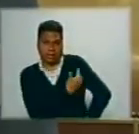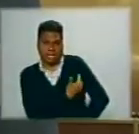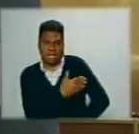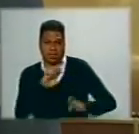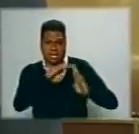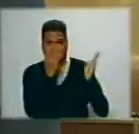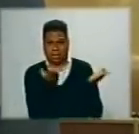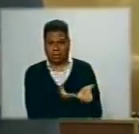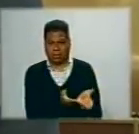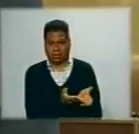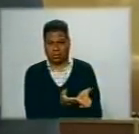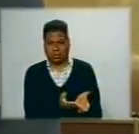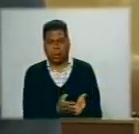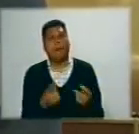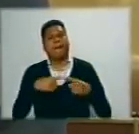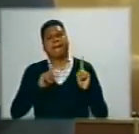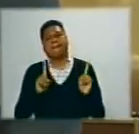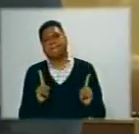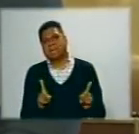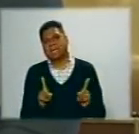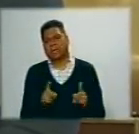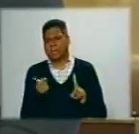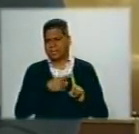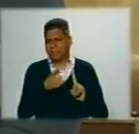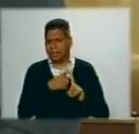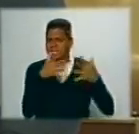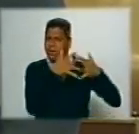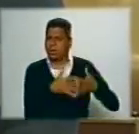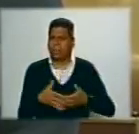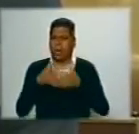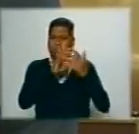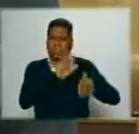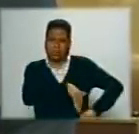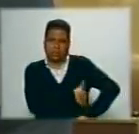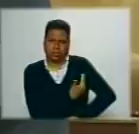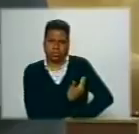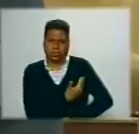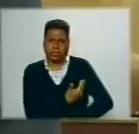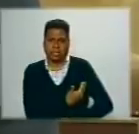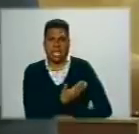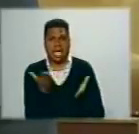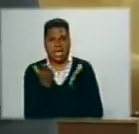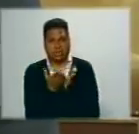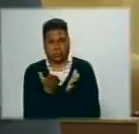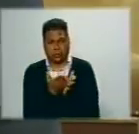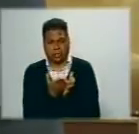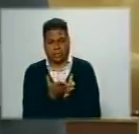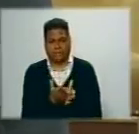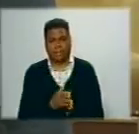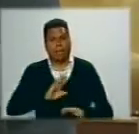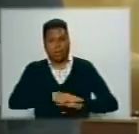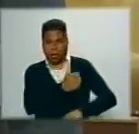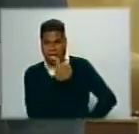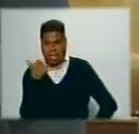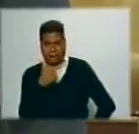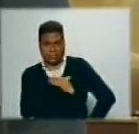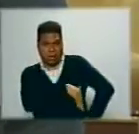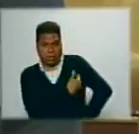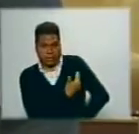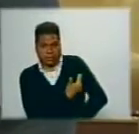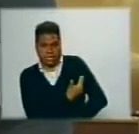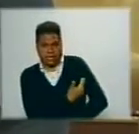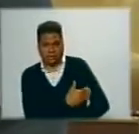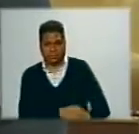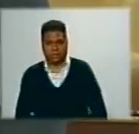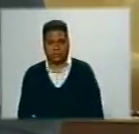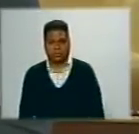mundo, pero fundamentalmente de los Estados Unidos. Ellos responden porque esas universidades son